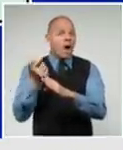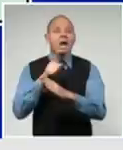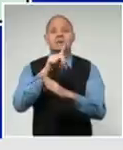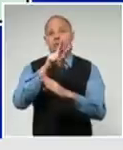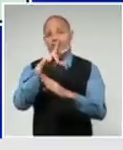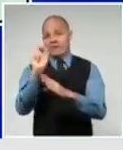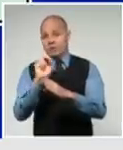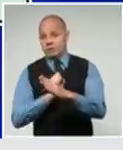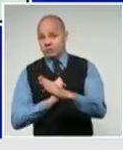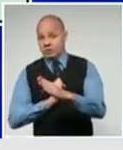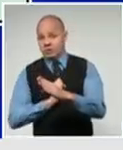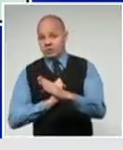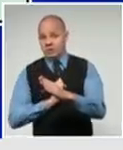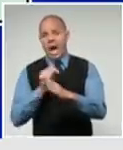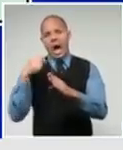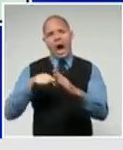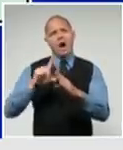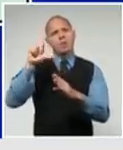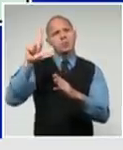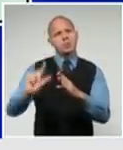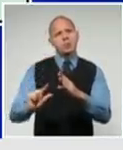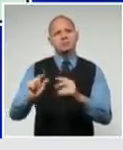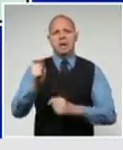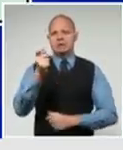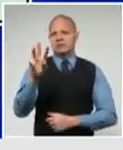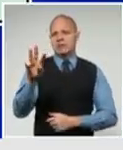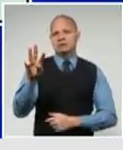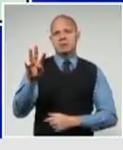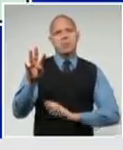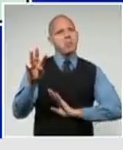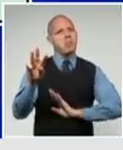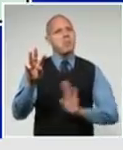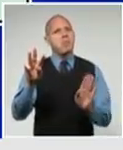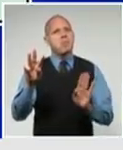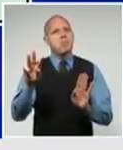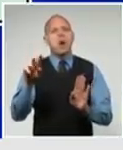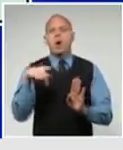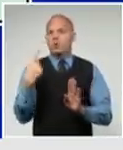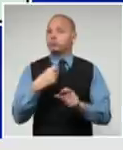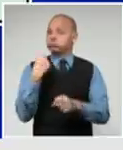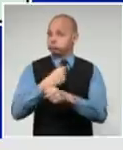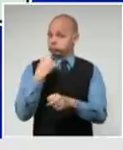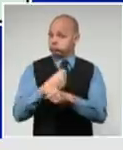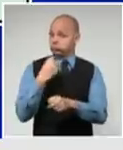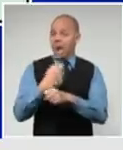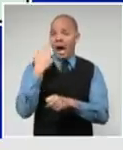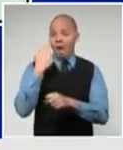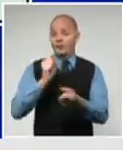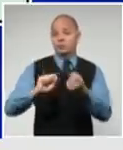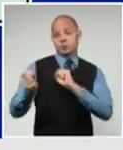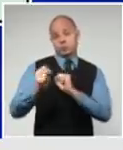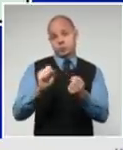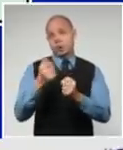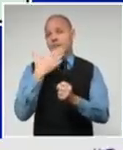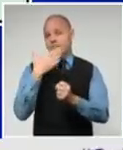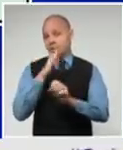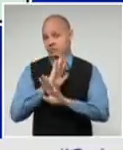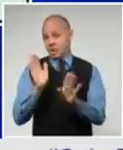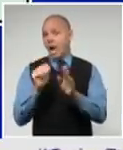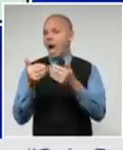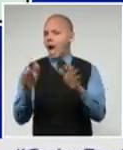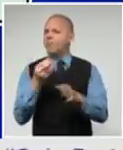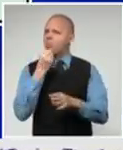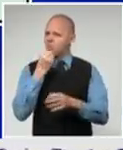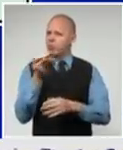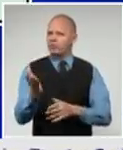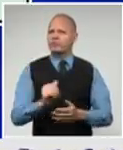estos momentos quedan 13 y se trabaja intensamente para lograr su control.